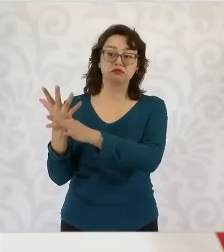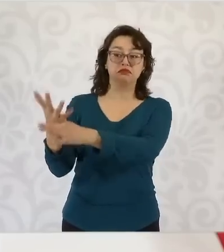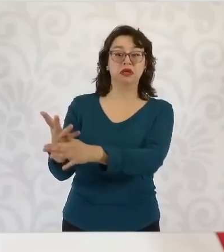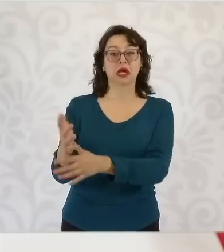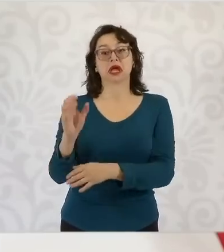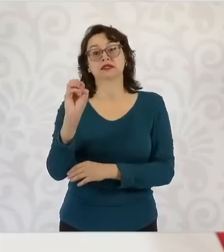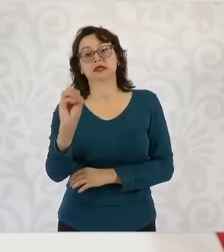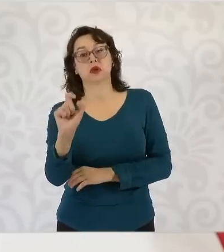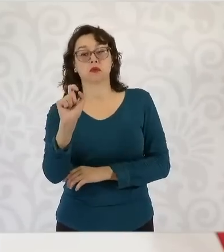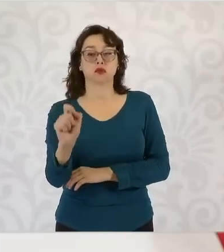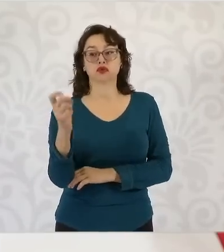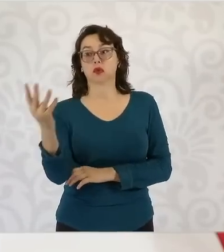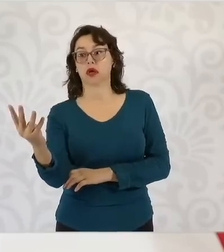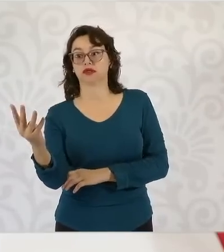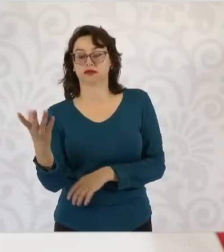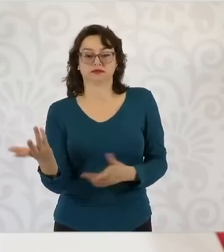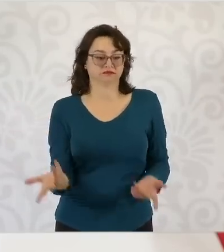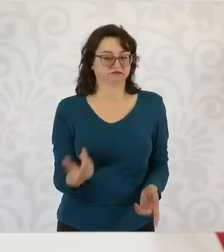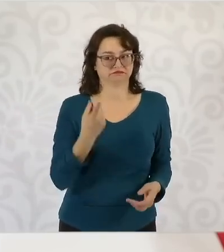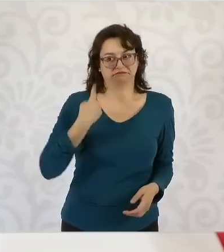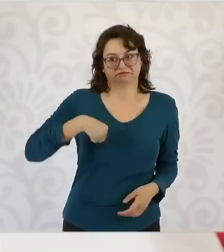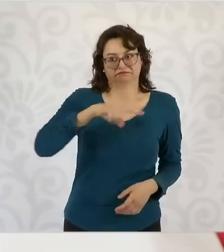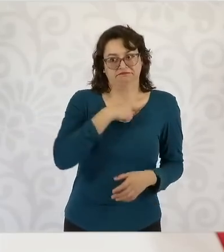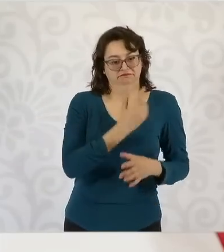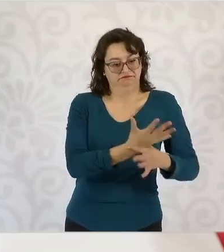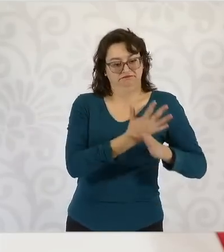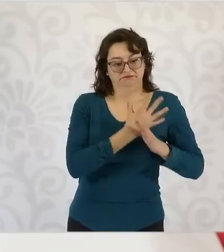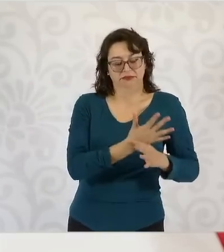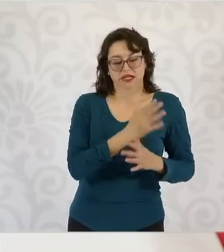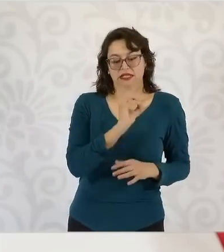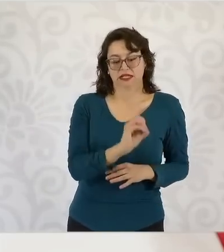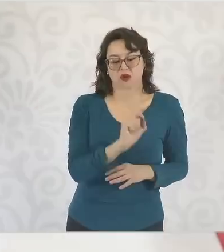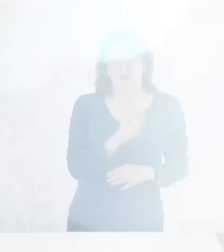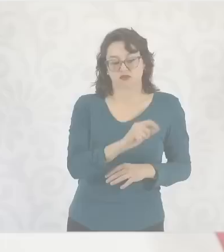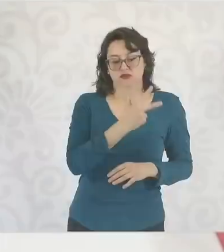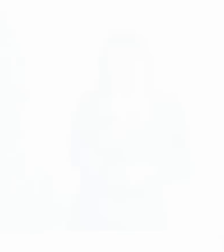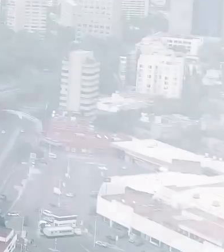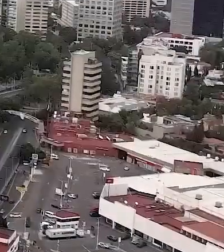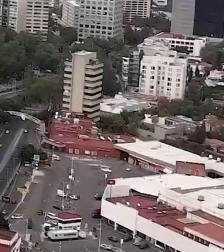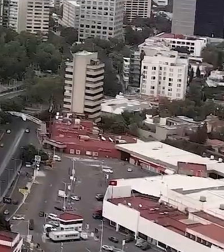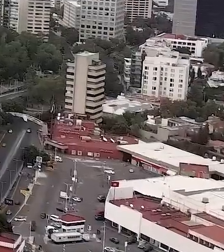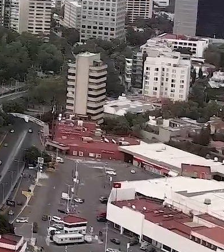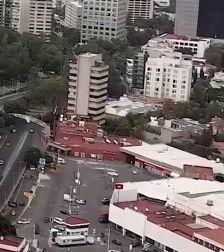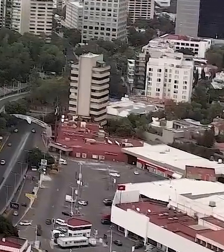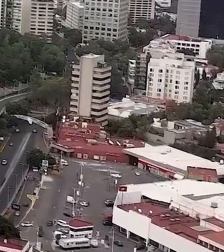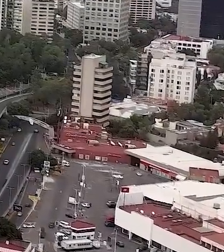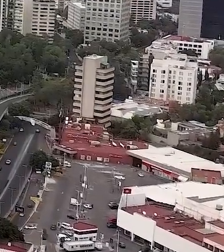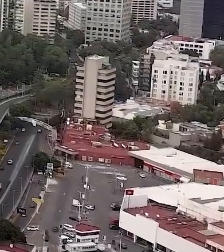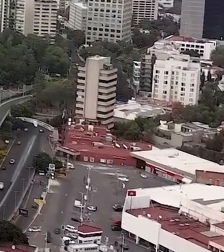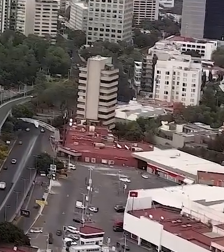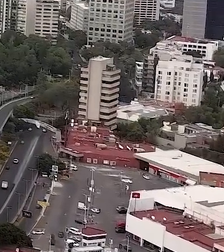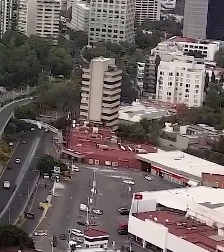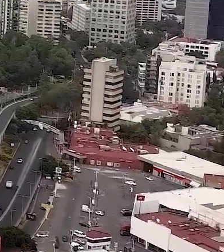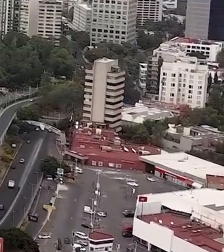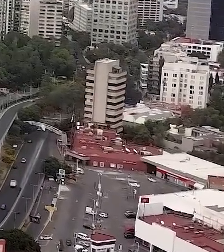salud de la economía está fortalecida debido a que la tasa de desempleo es la más baja desde 2005. Esto,